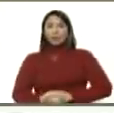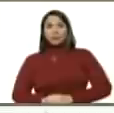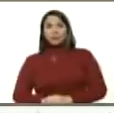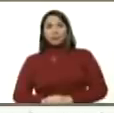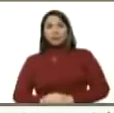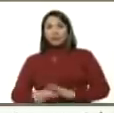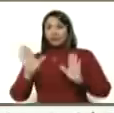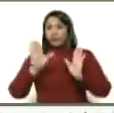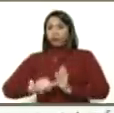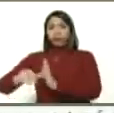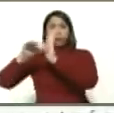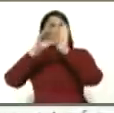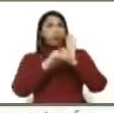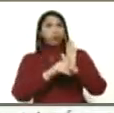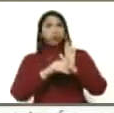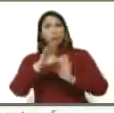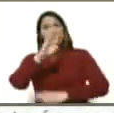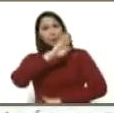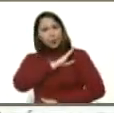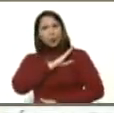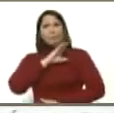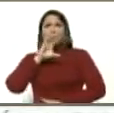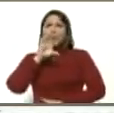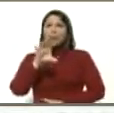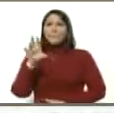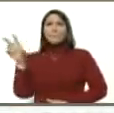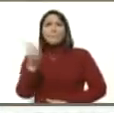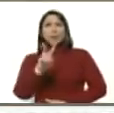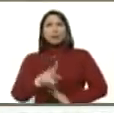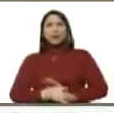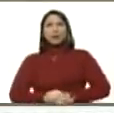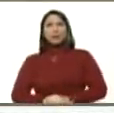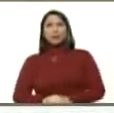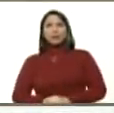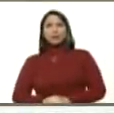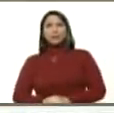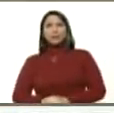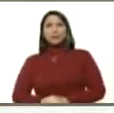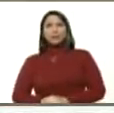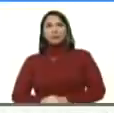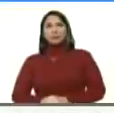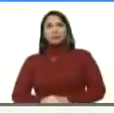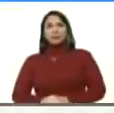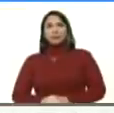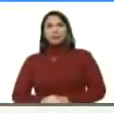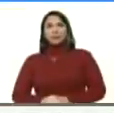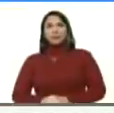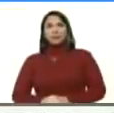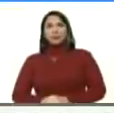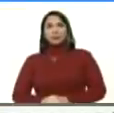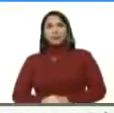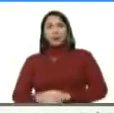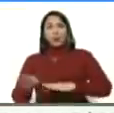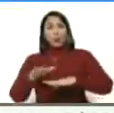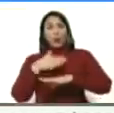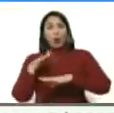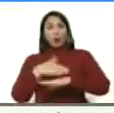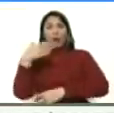el botín, que es el patrimonio de la República Bolivariana de Venezuela. Este jueves se estará